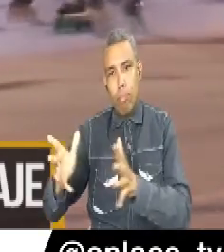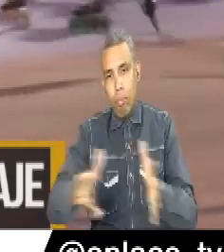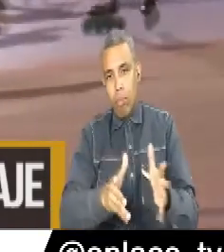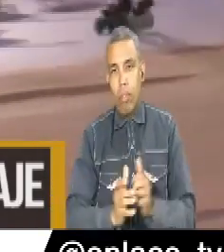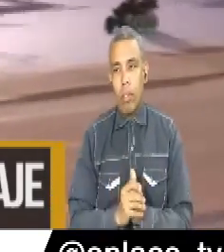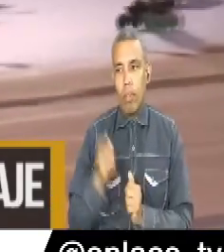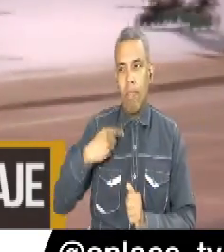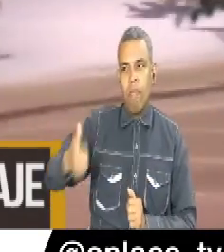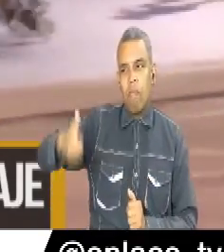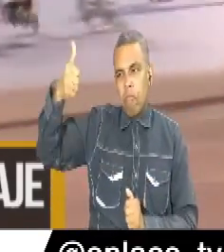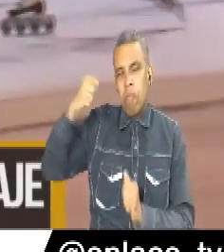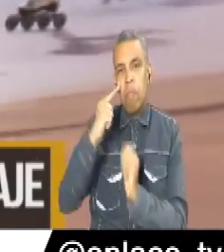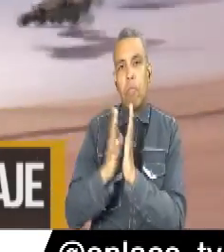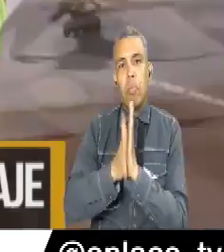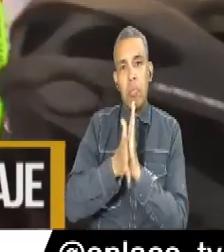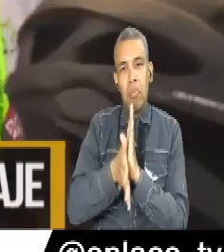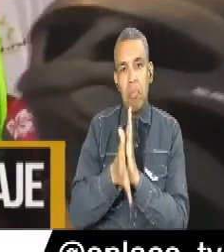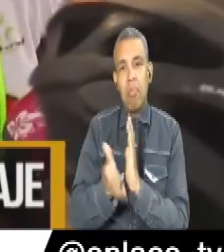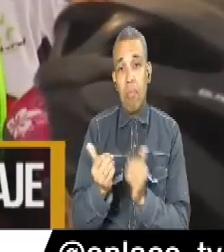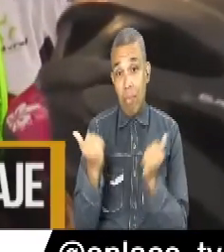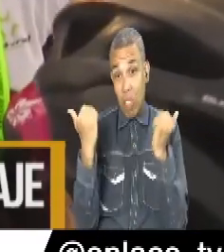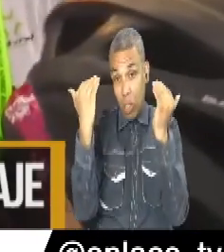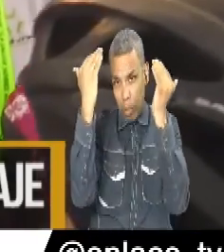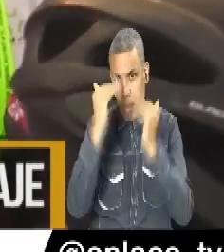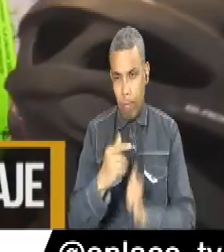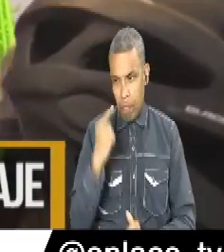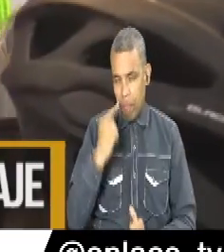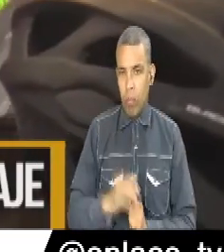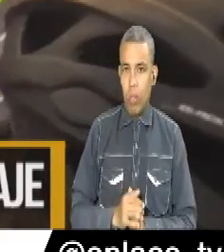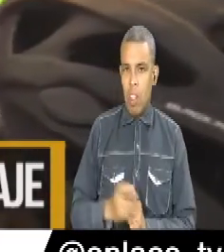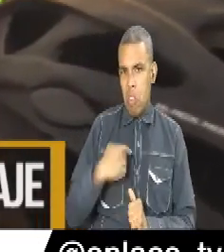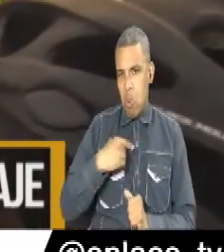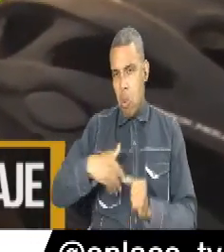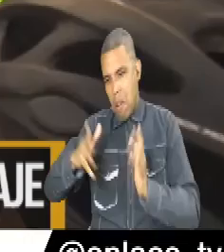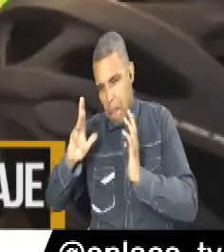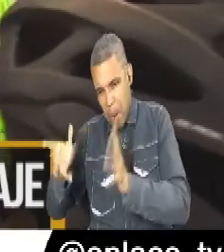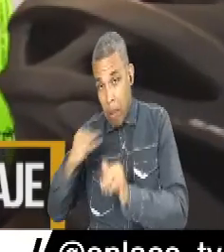frente de estas escuelas de formación. Ya con los niños tengo 15 años